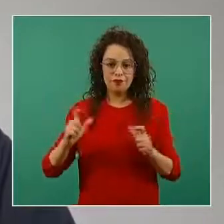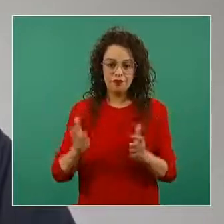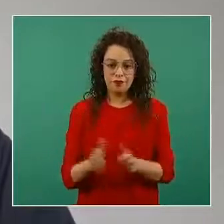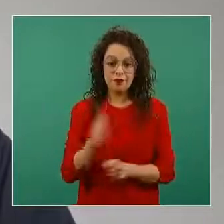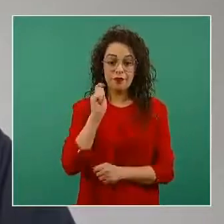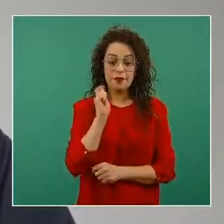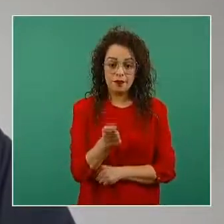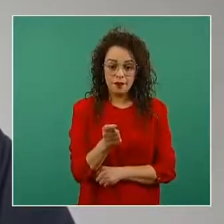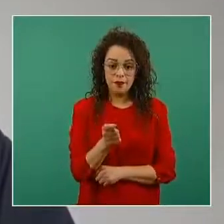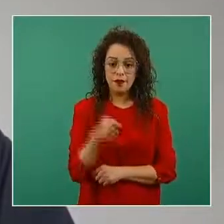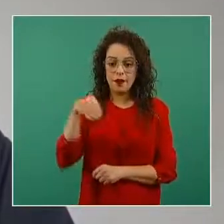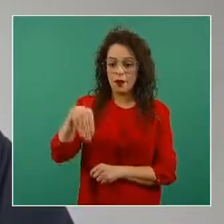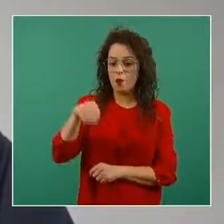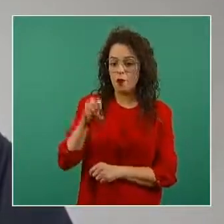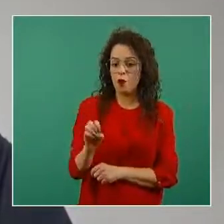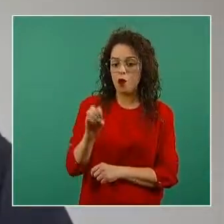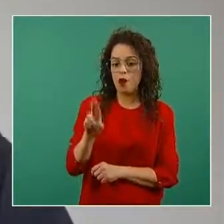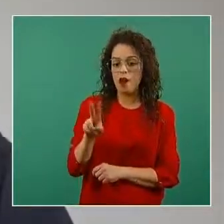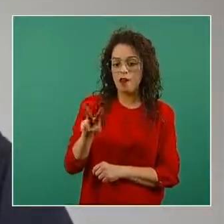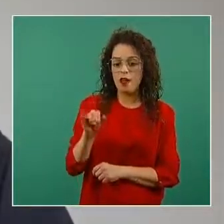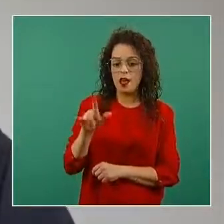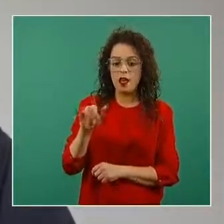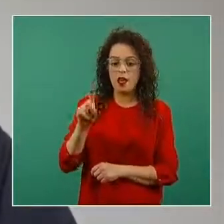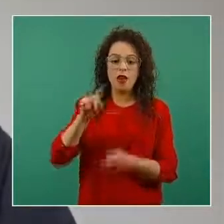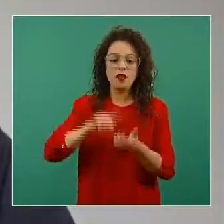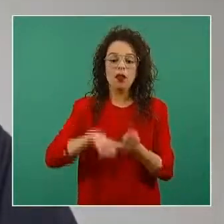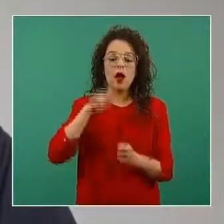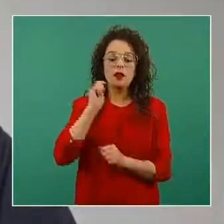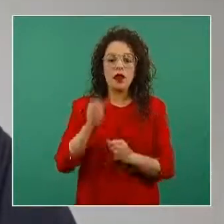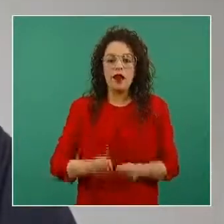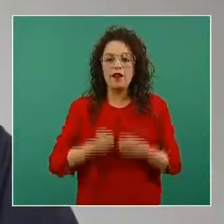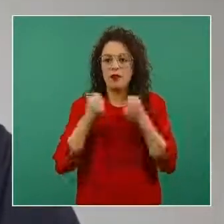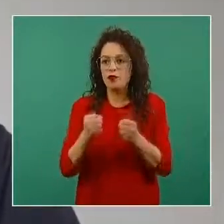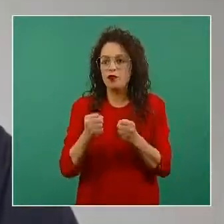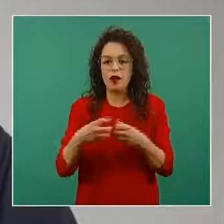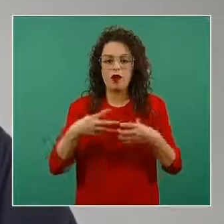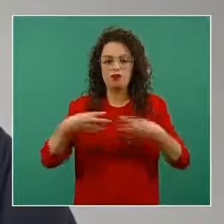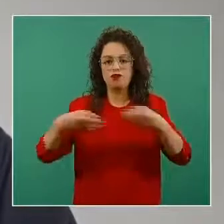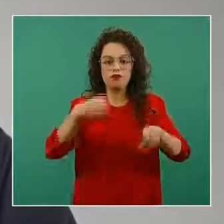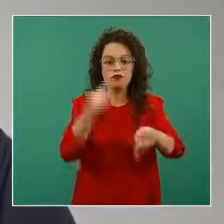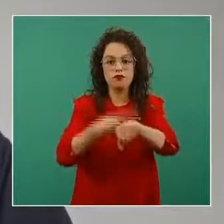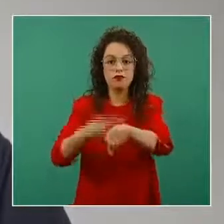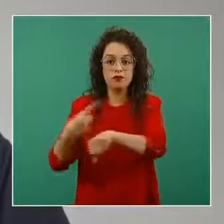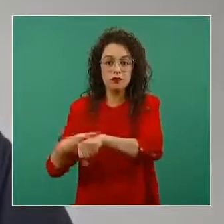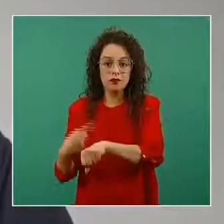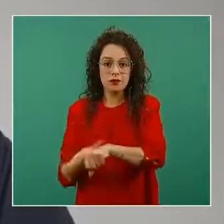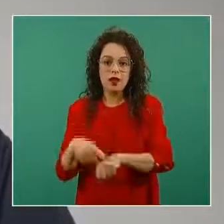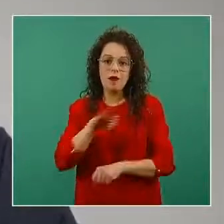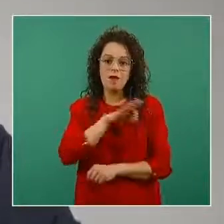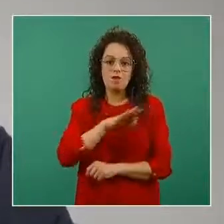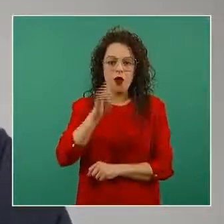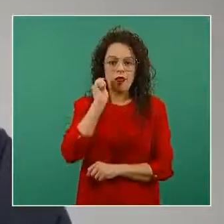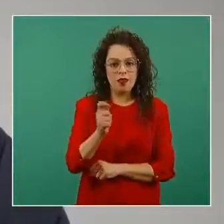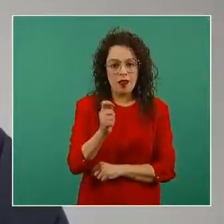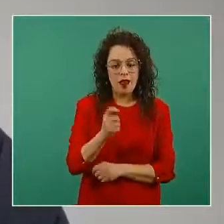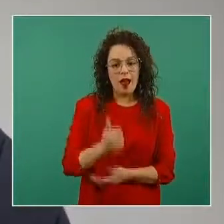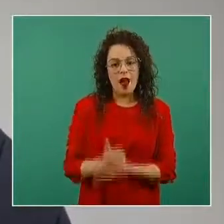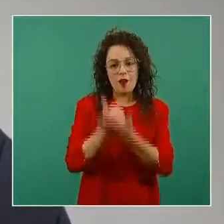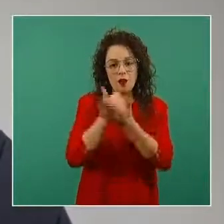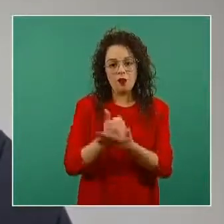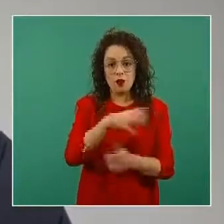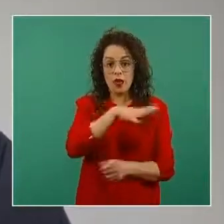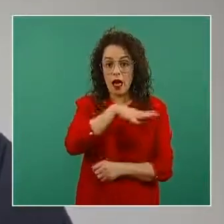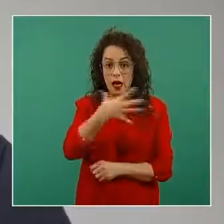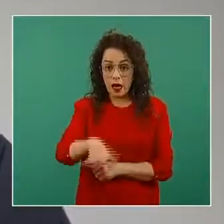decir, la cantidad o la carga de enfermedad y entonces por lo mismo poder contribuir al control general